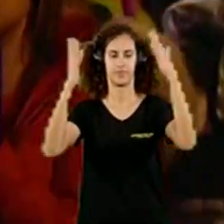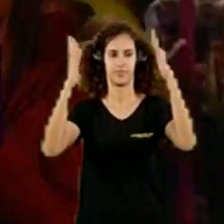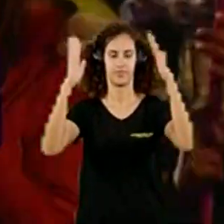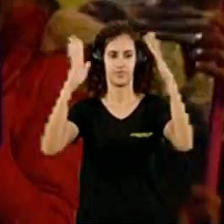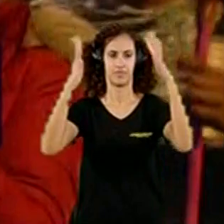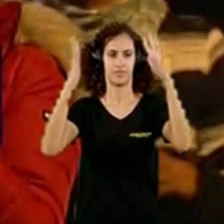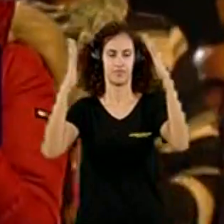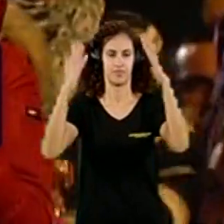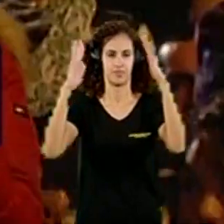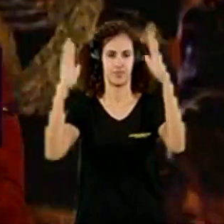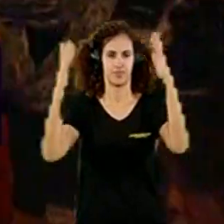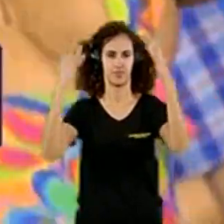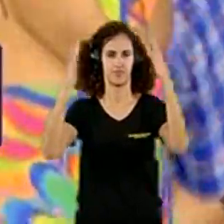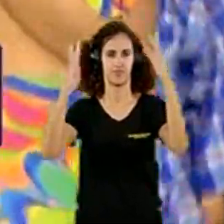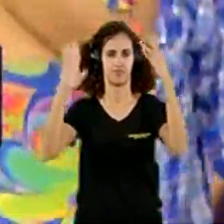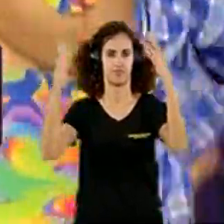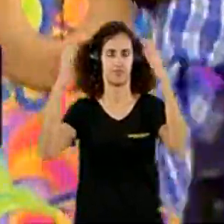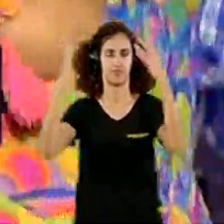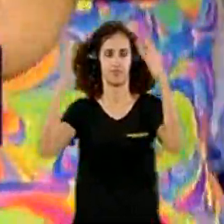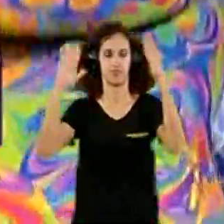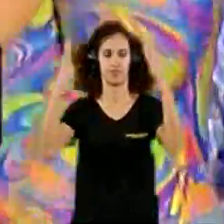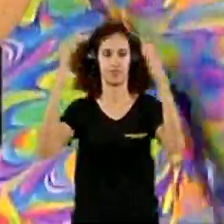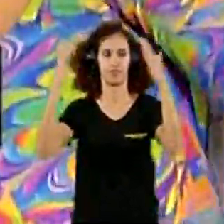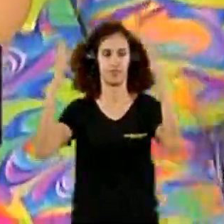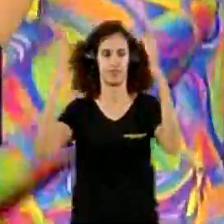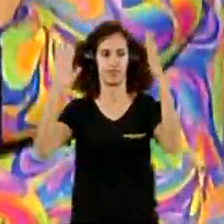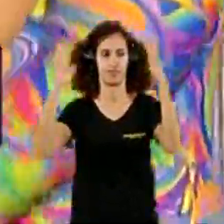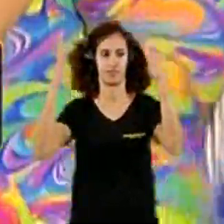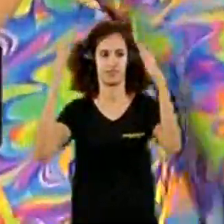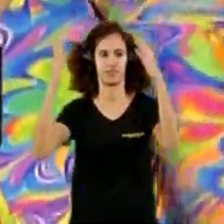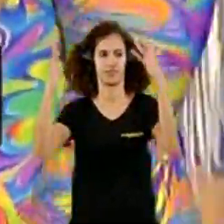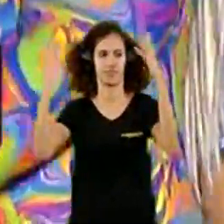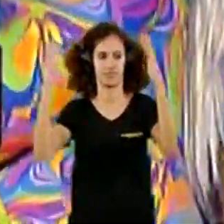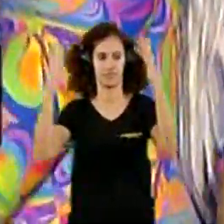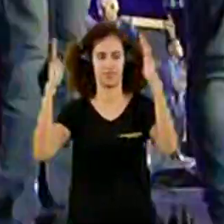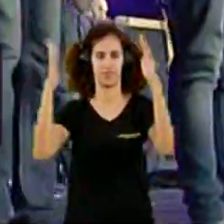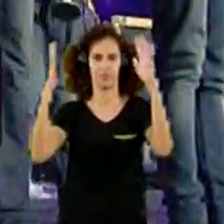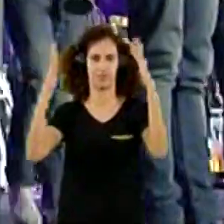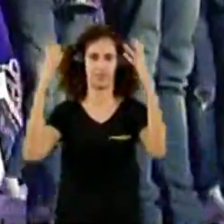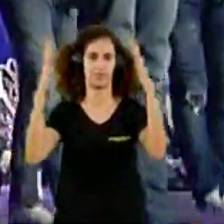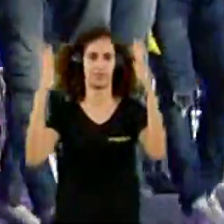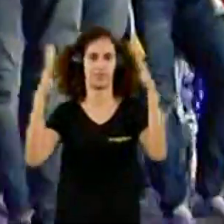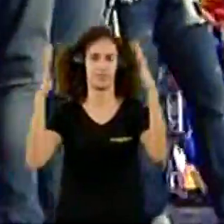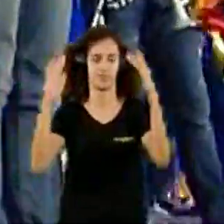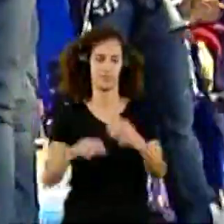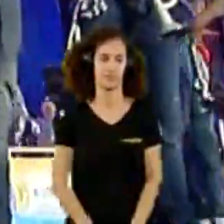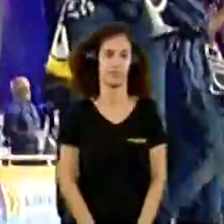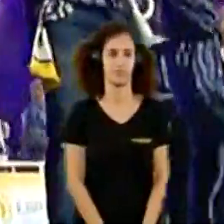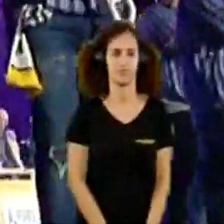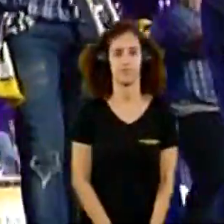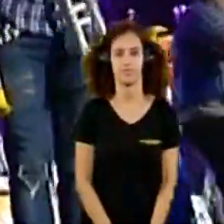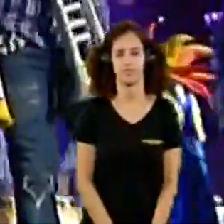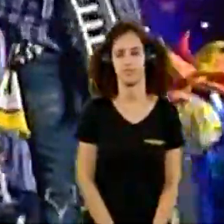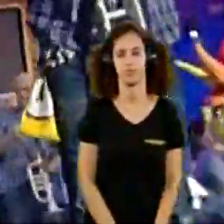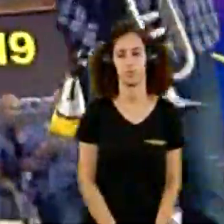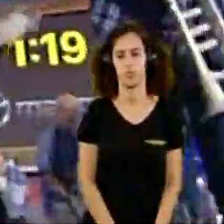Ha colaborado con ellos en la despedida Wendy Starr. Cómo mueve los pechos esta mujer, Wendy Starr, que compartí con ella trabajo cuando